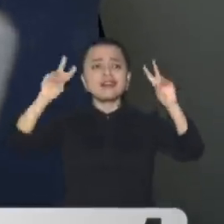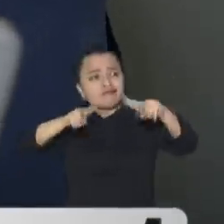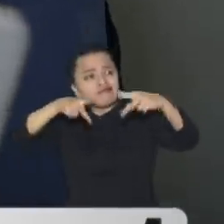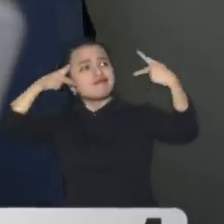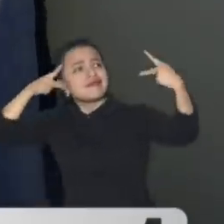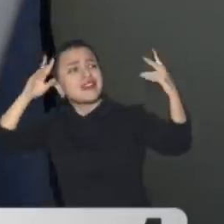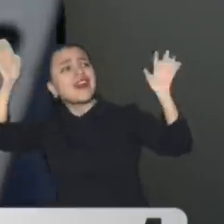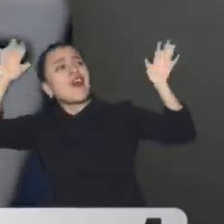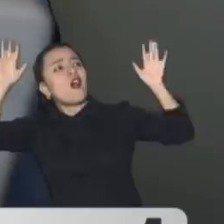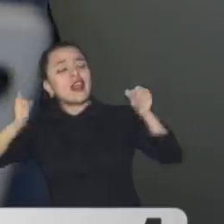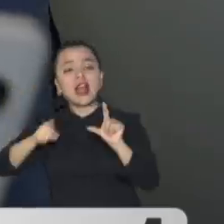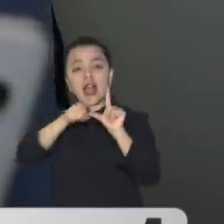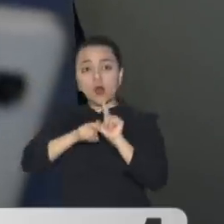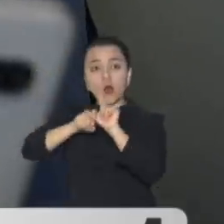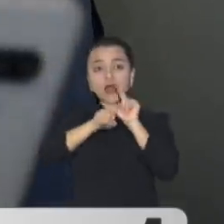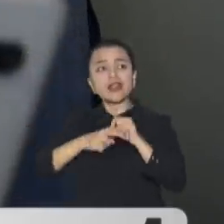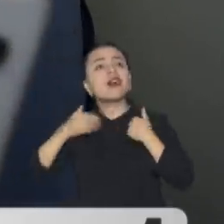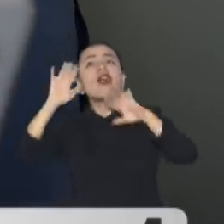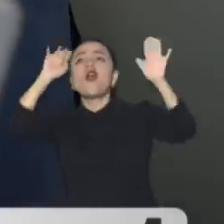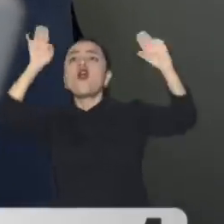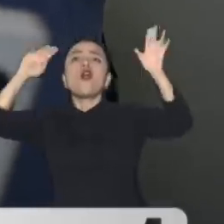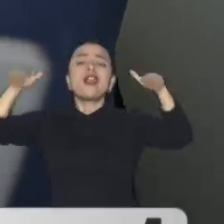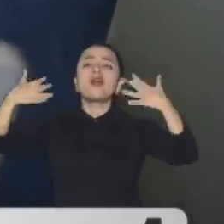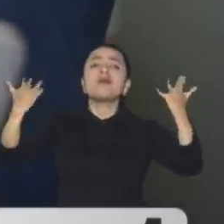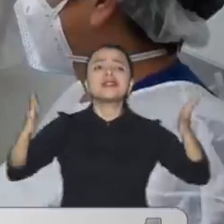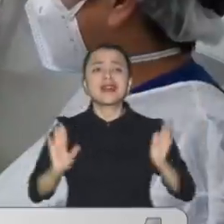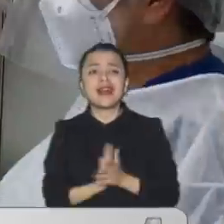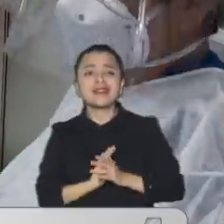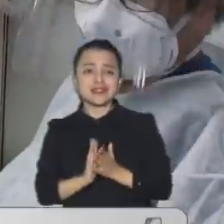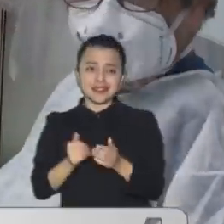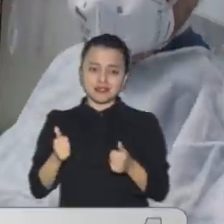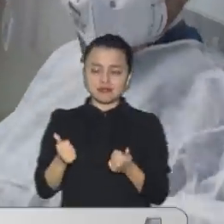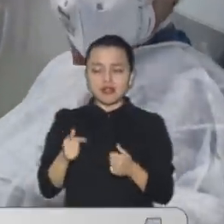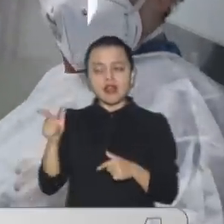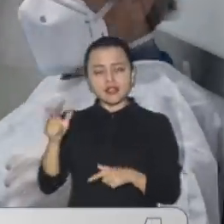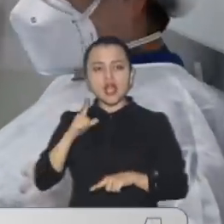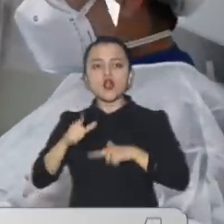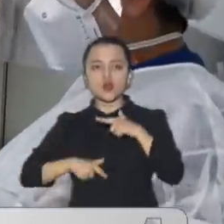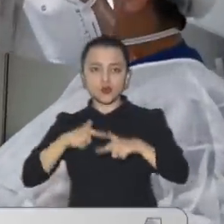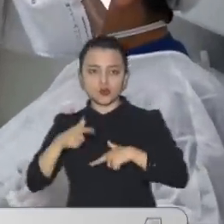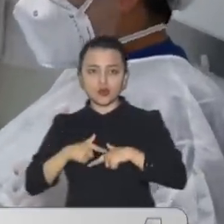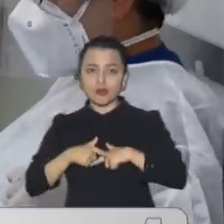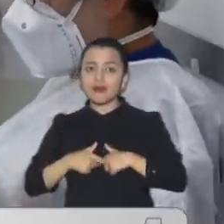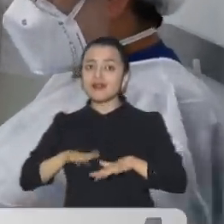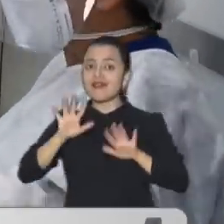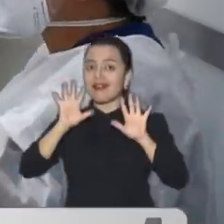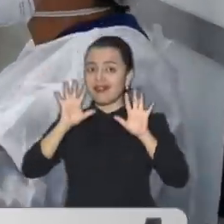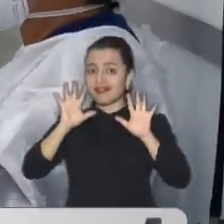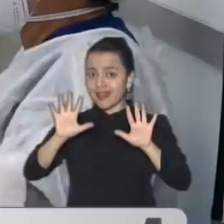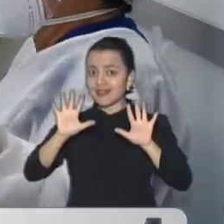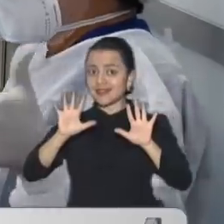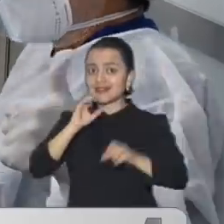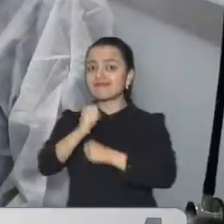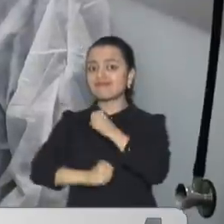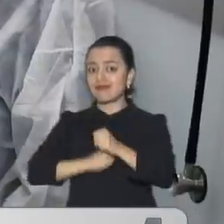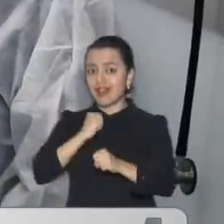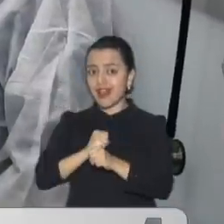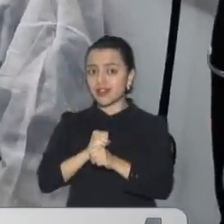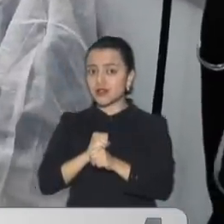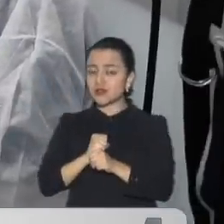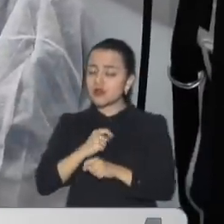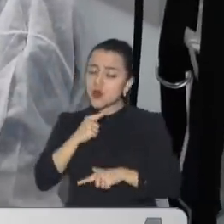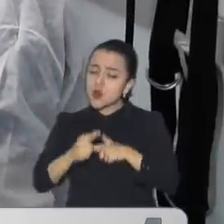algunos en La Guajira. Ella no solo luchó contra el COVID-19, también lleva 10 años luchando contra un